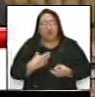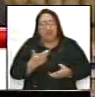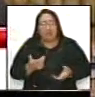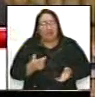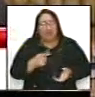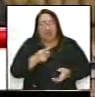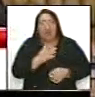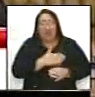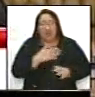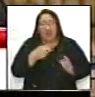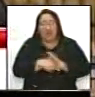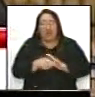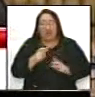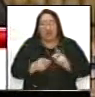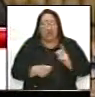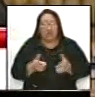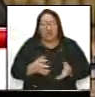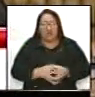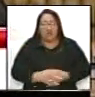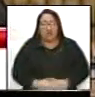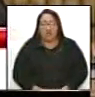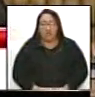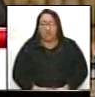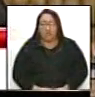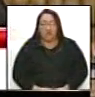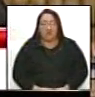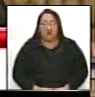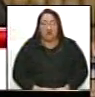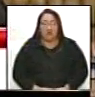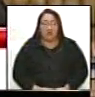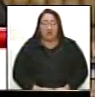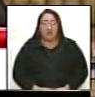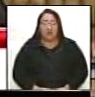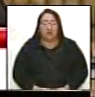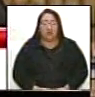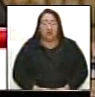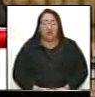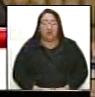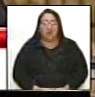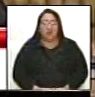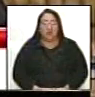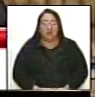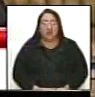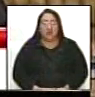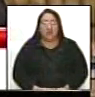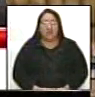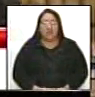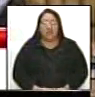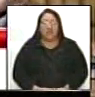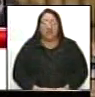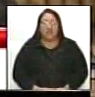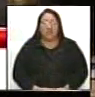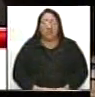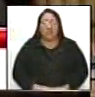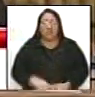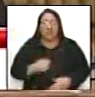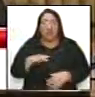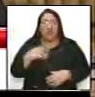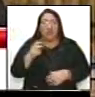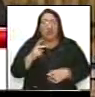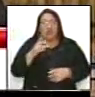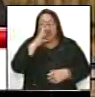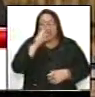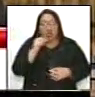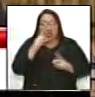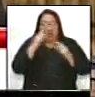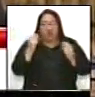víctimas quienes murieron en este caso de la organización Túpac Amaru en la embajada de